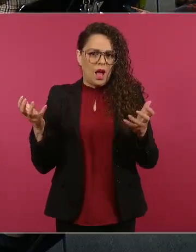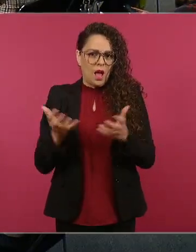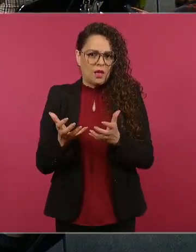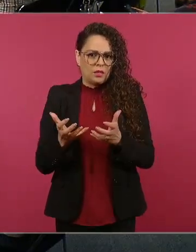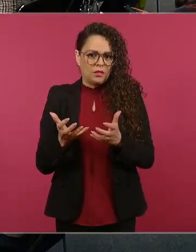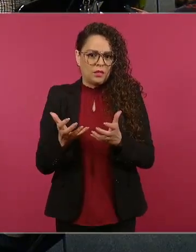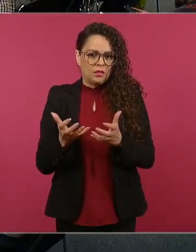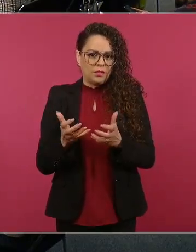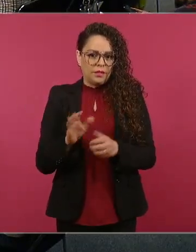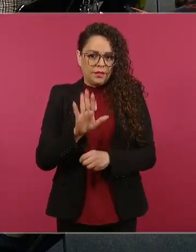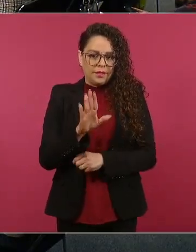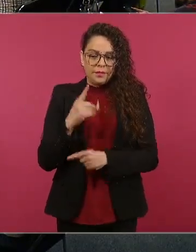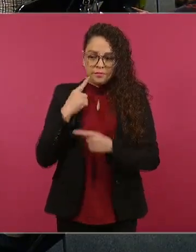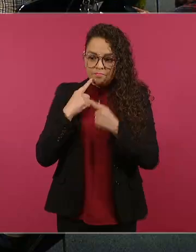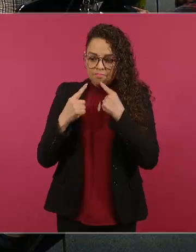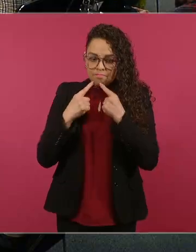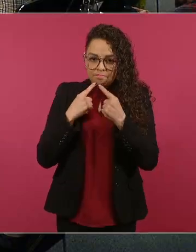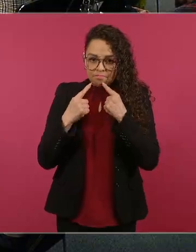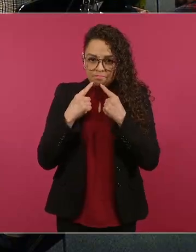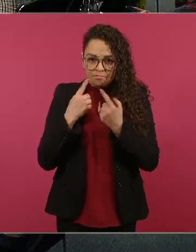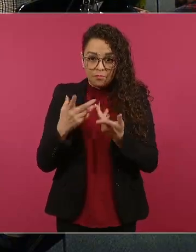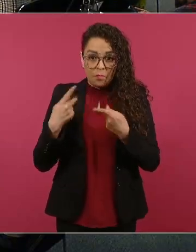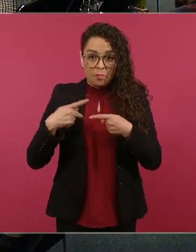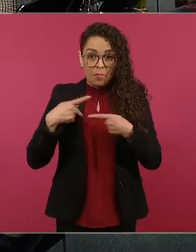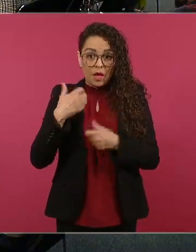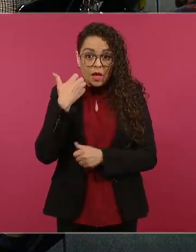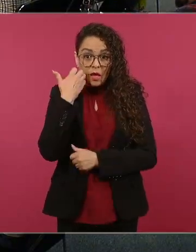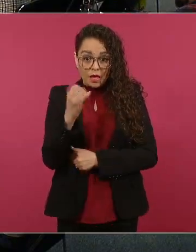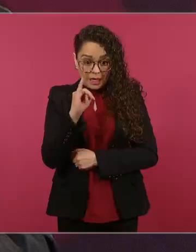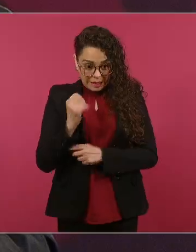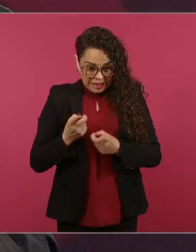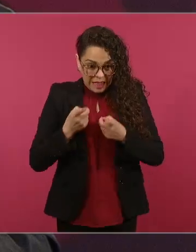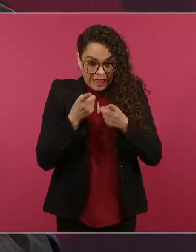con alguien que quiere informar,